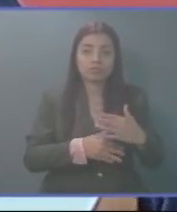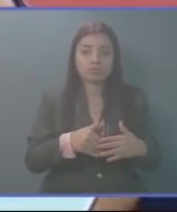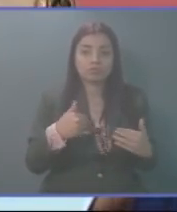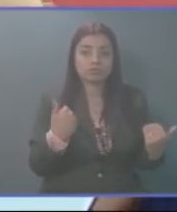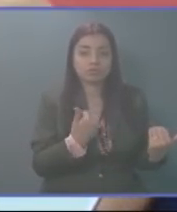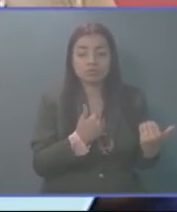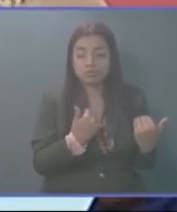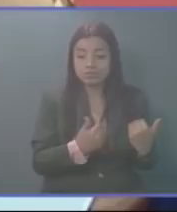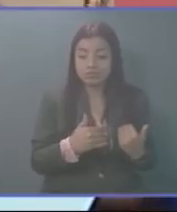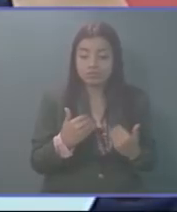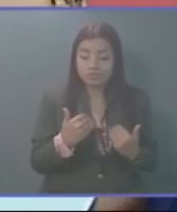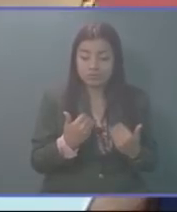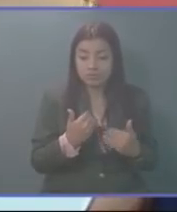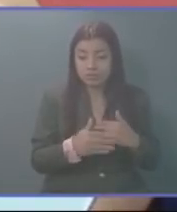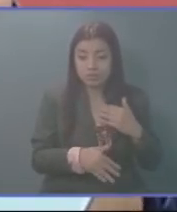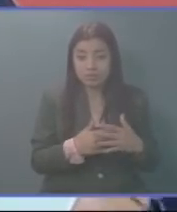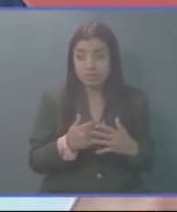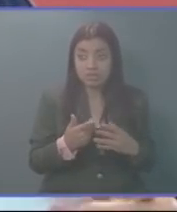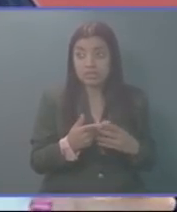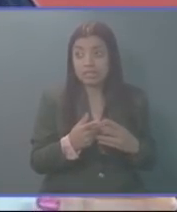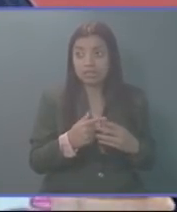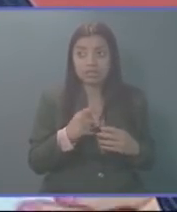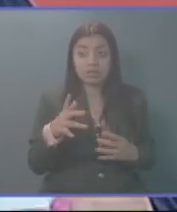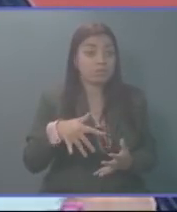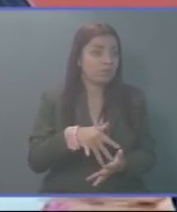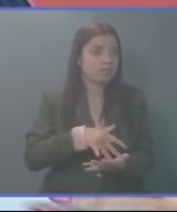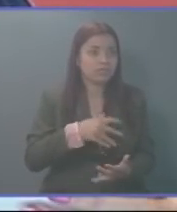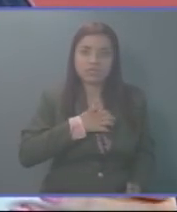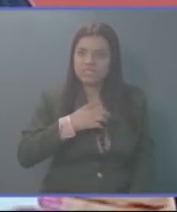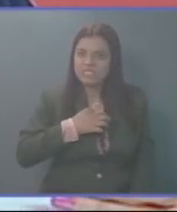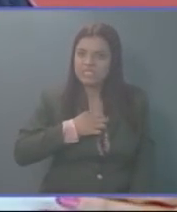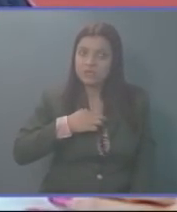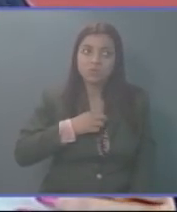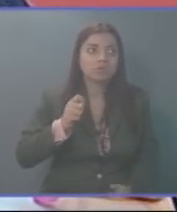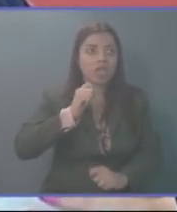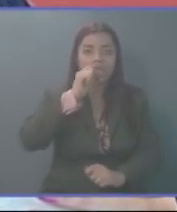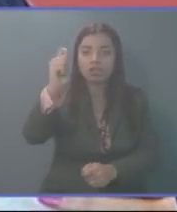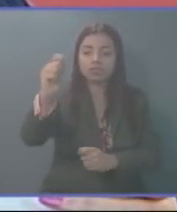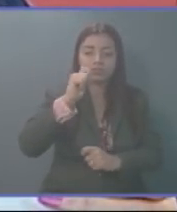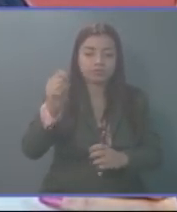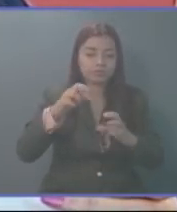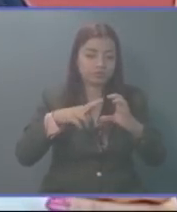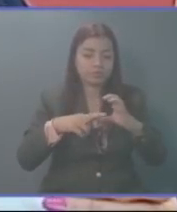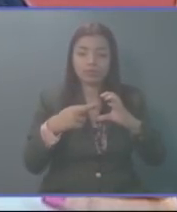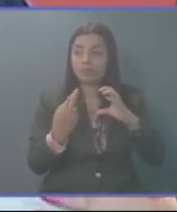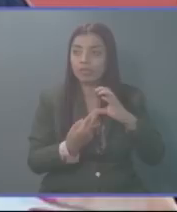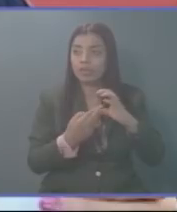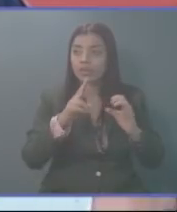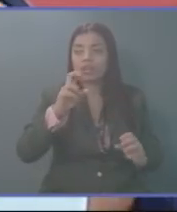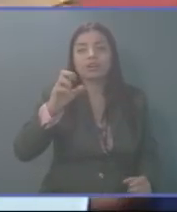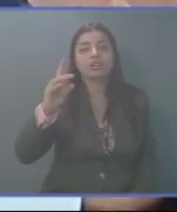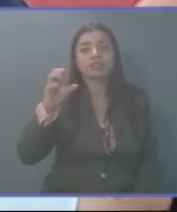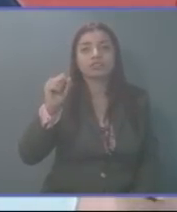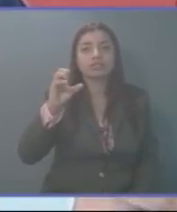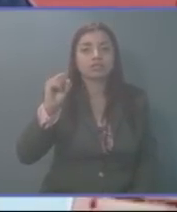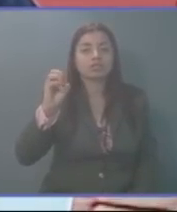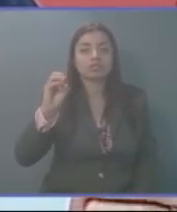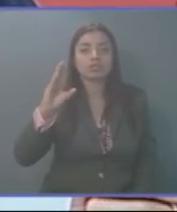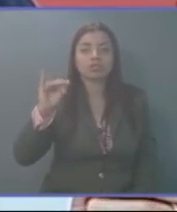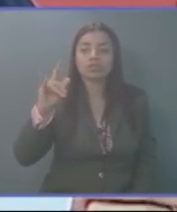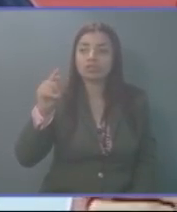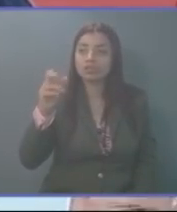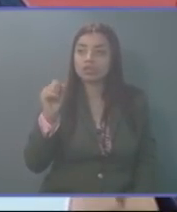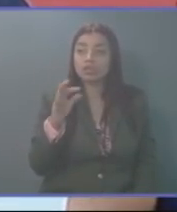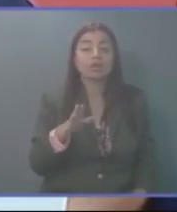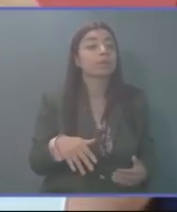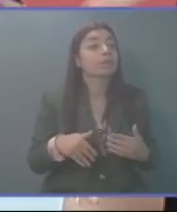evento y comenzó a tener más fuerza la denuncia ciudadana. De hecho, las redes sociales precisamente sirven